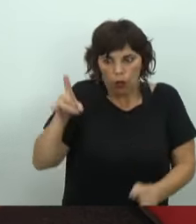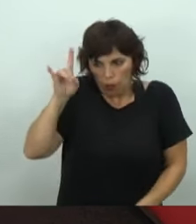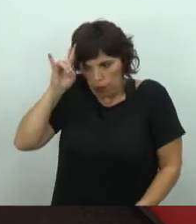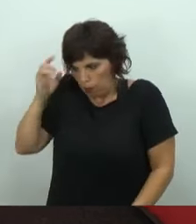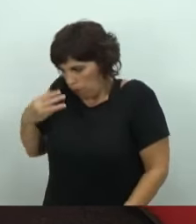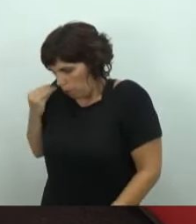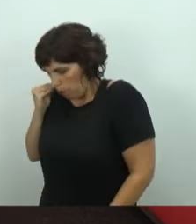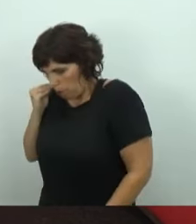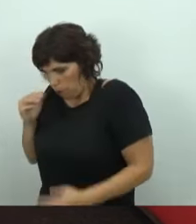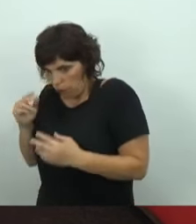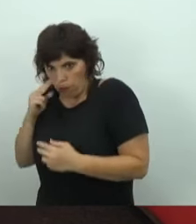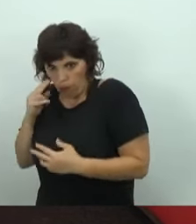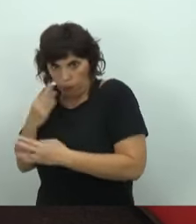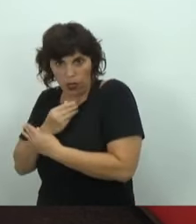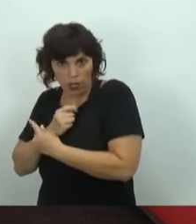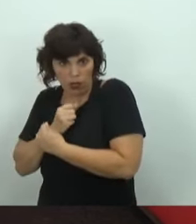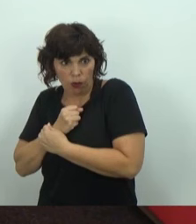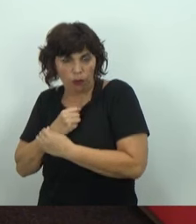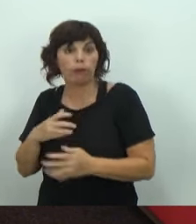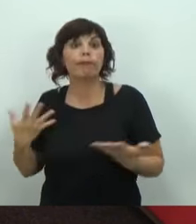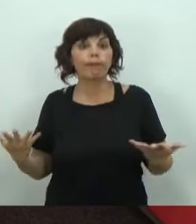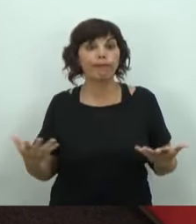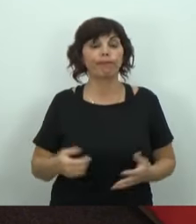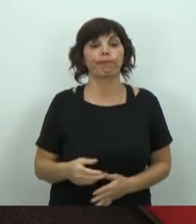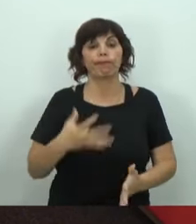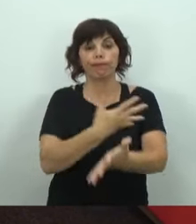¿Por qué la sangre de Jesucristo es tan importante para nosotros?